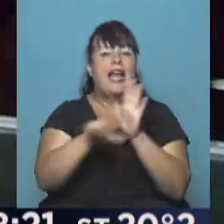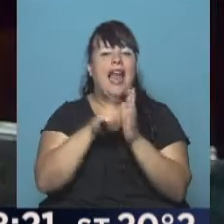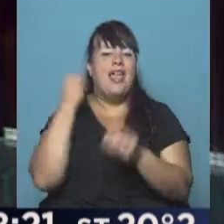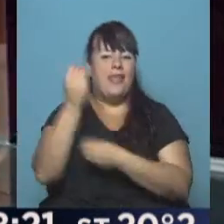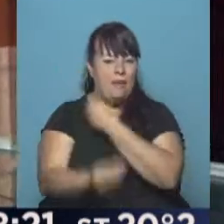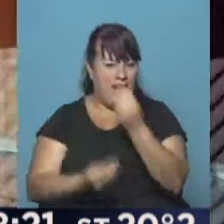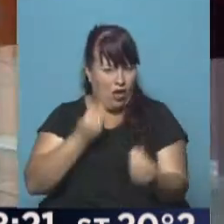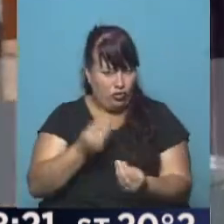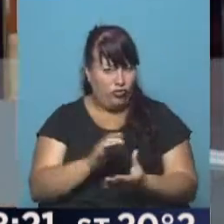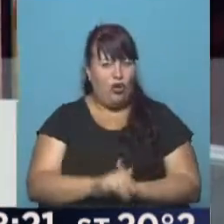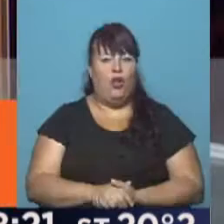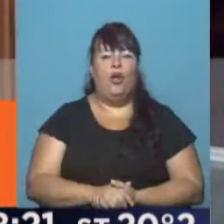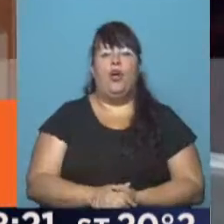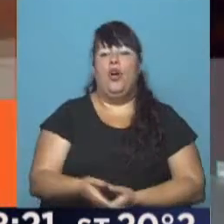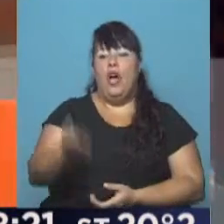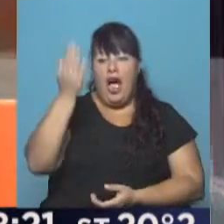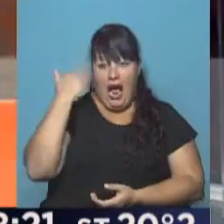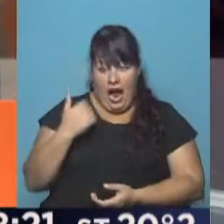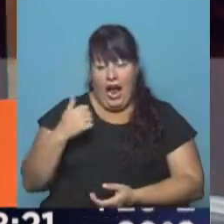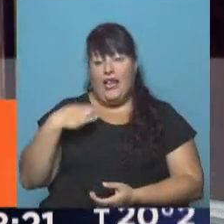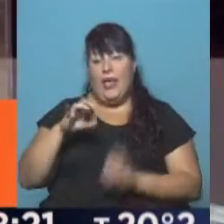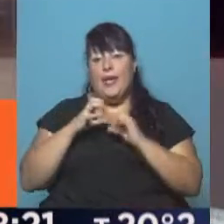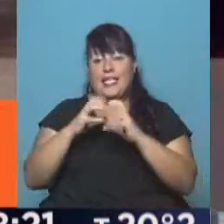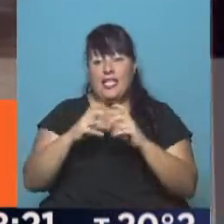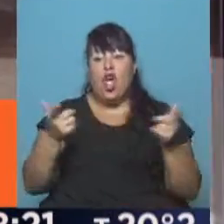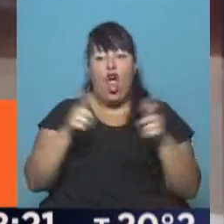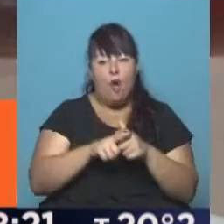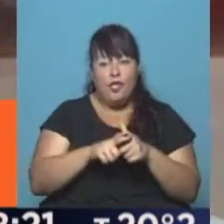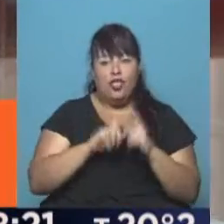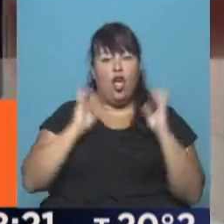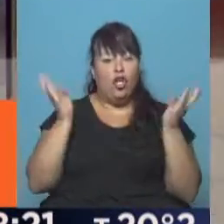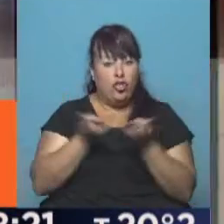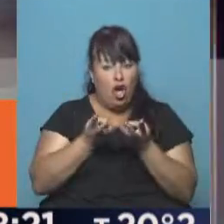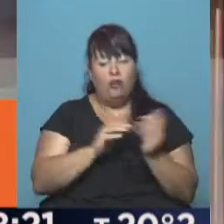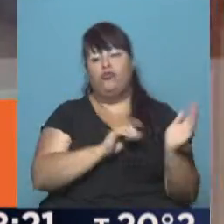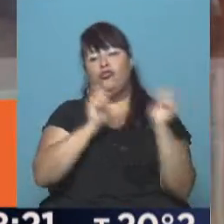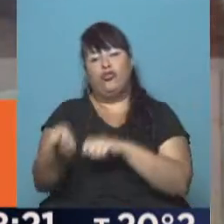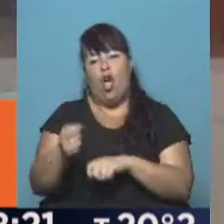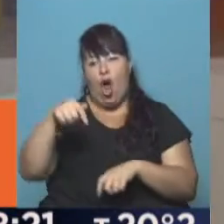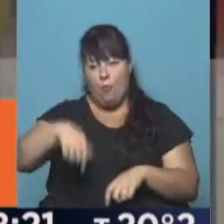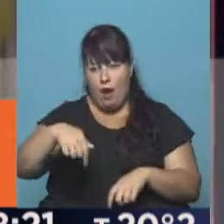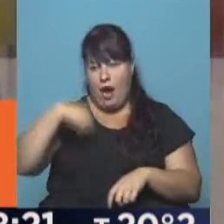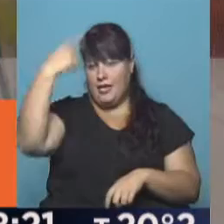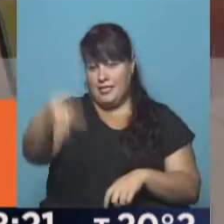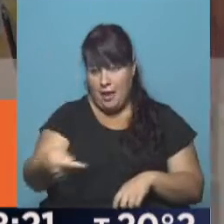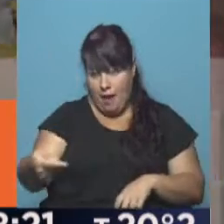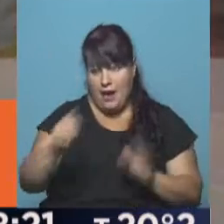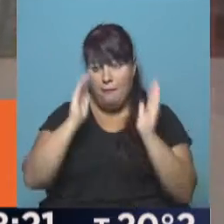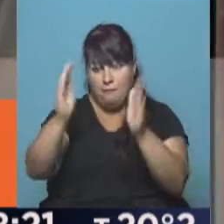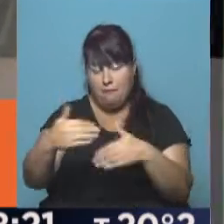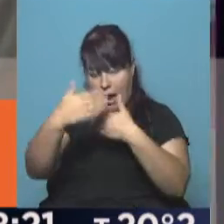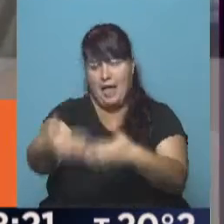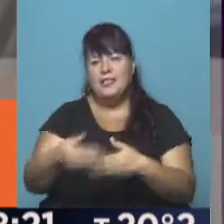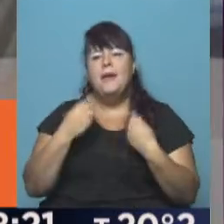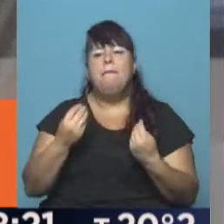migraciones allá tenía que ver sesión en las comisiones plena de comisiones se pasó aparentemente para la próxima semana pero por